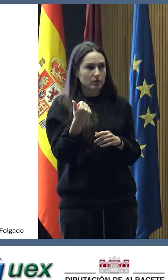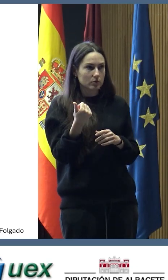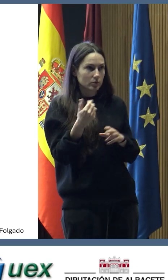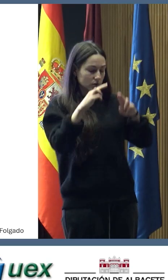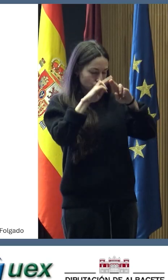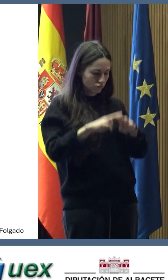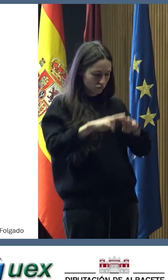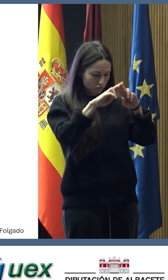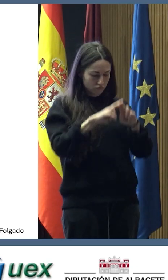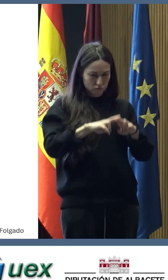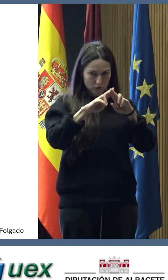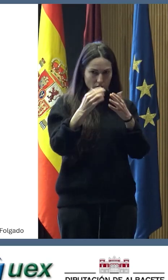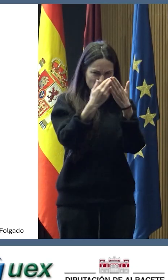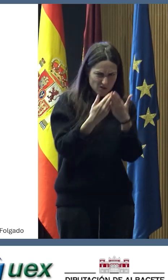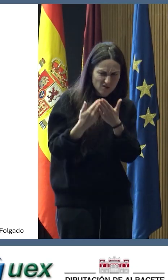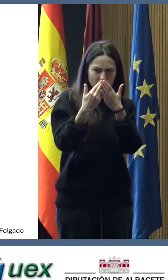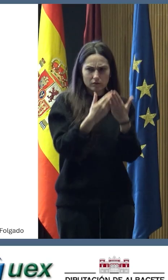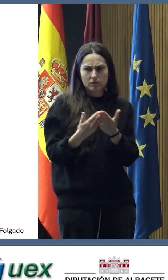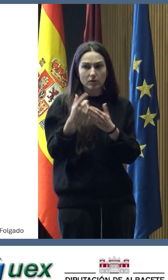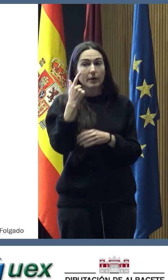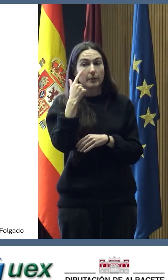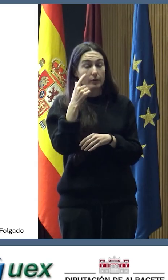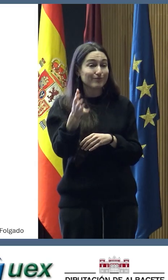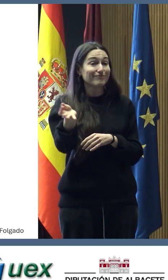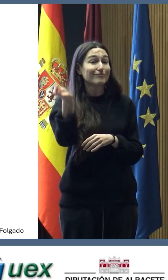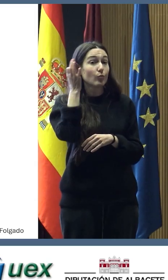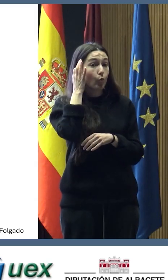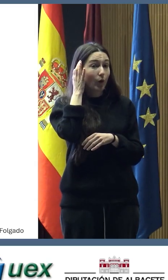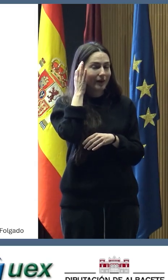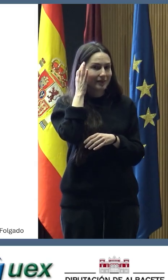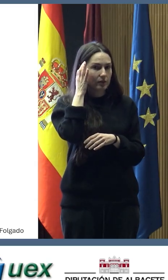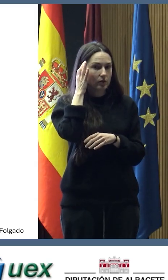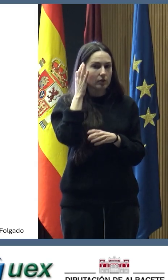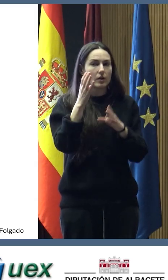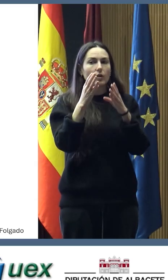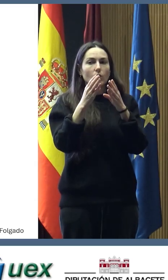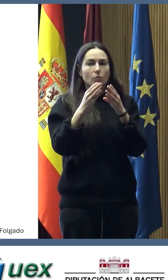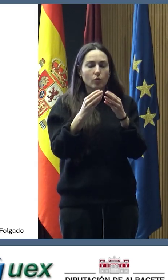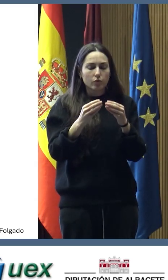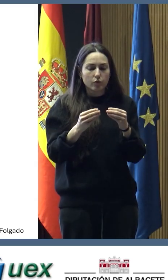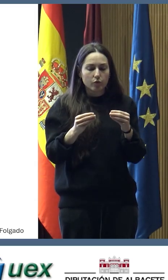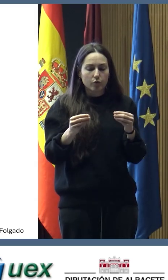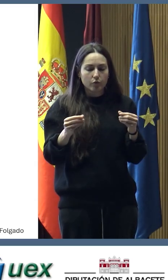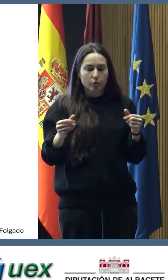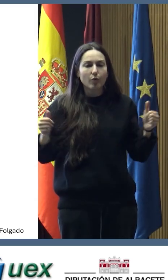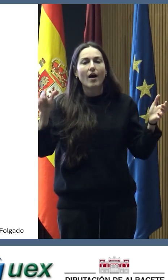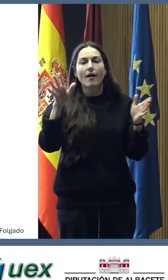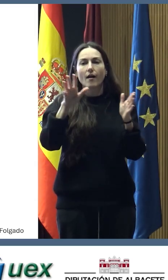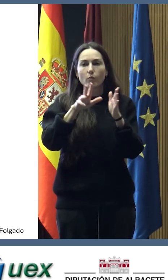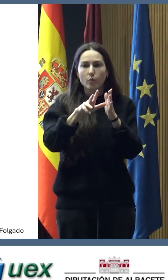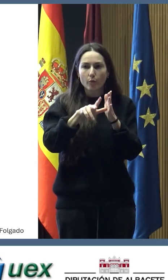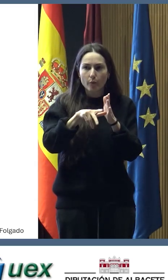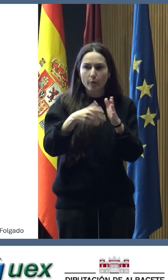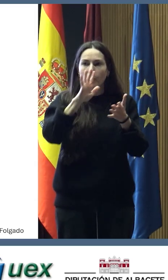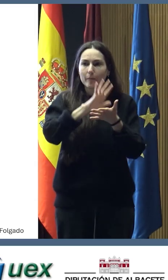empezaron a estudiarlo, vieron que las mujeres eliminaban el Zolpidem de forma mucho más lenta que los hombres, quedando en sangre